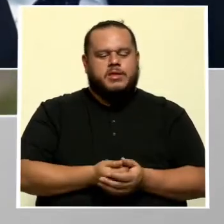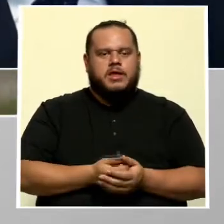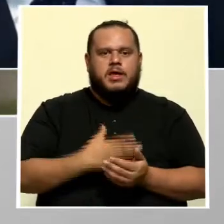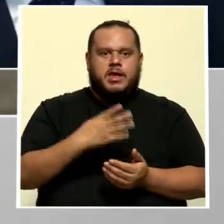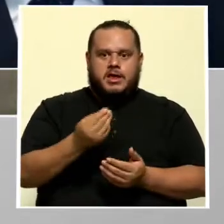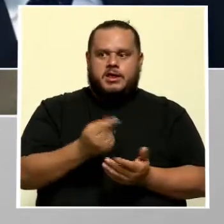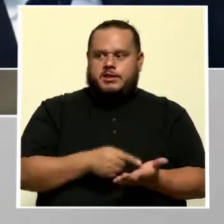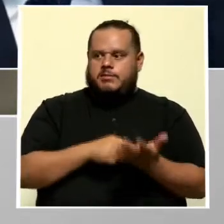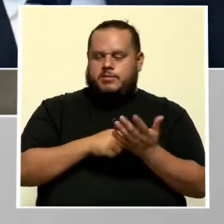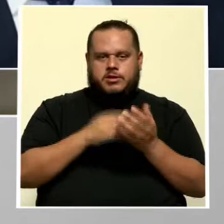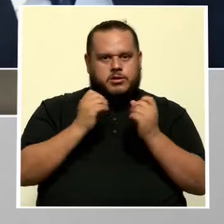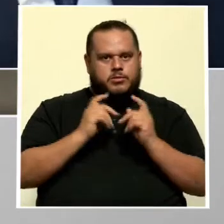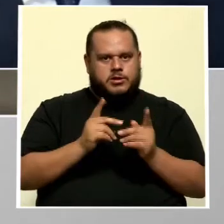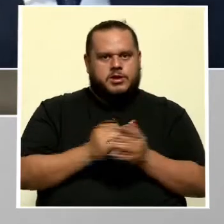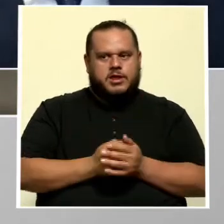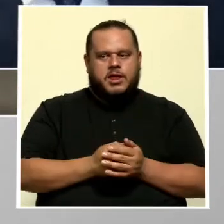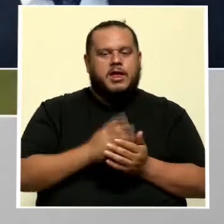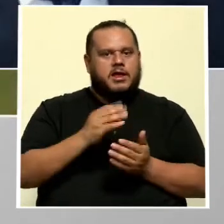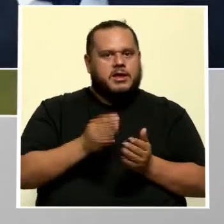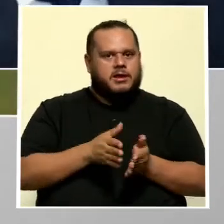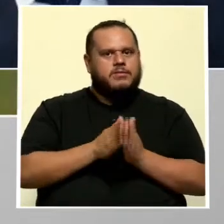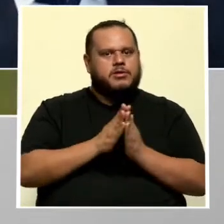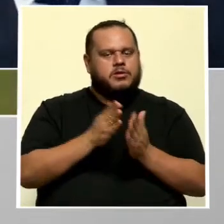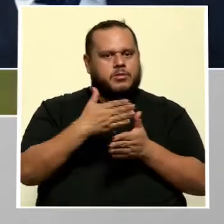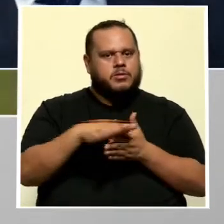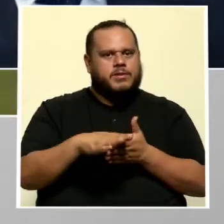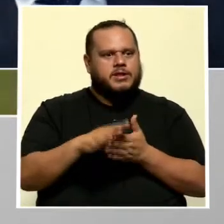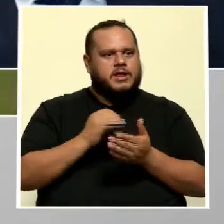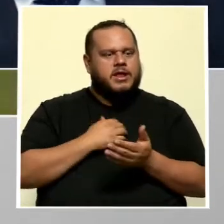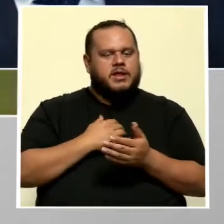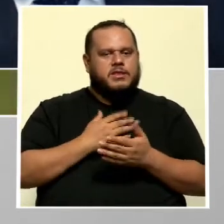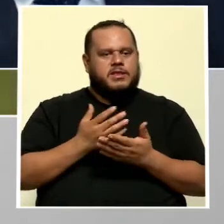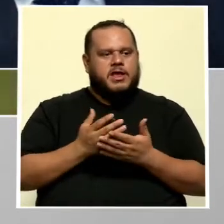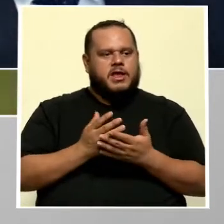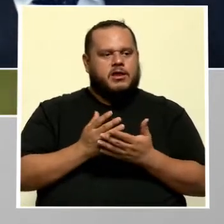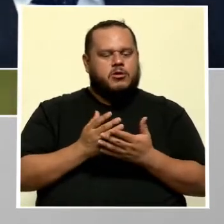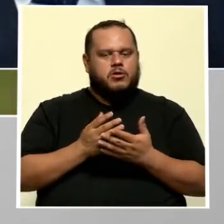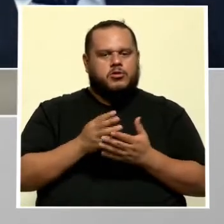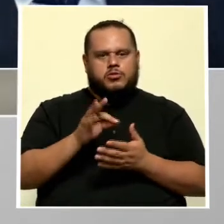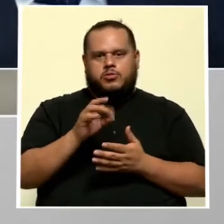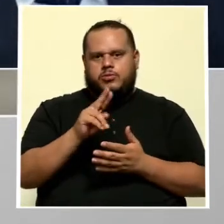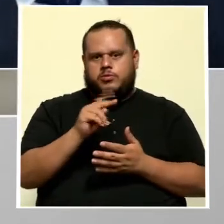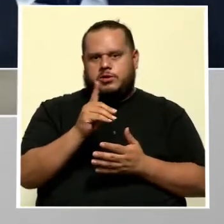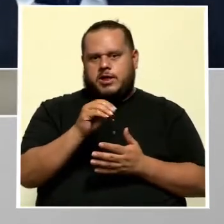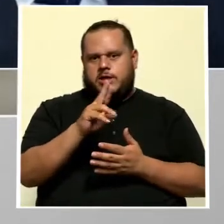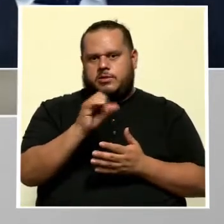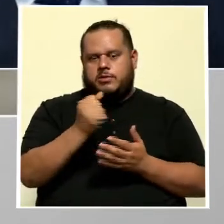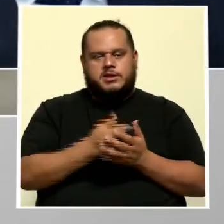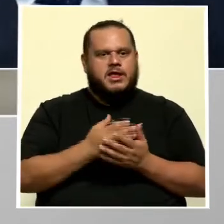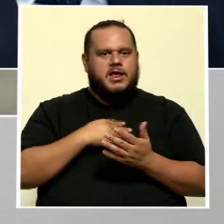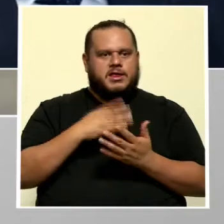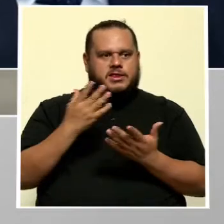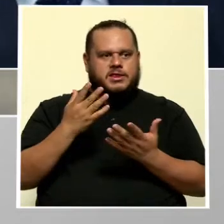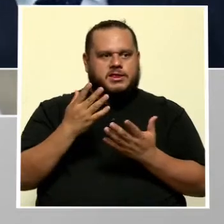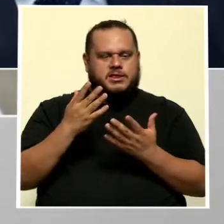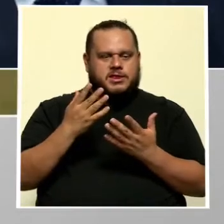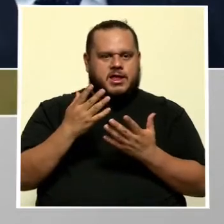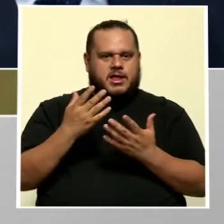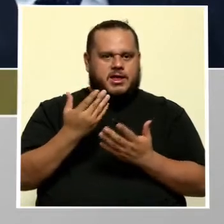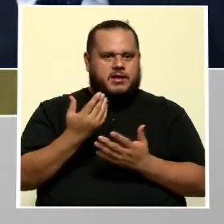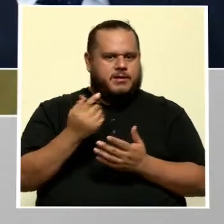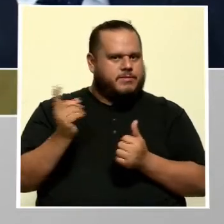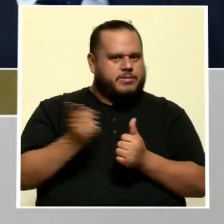la oportunidad y la petición por parte de los fundadores de la Unión Liberal de encabezar nuevamente